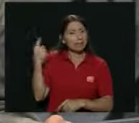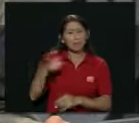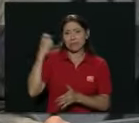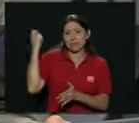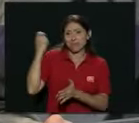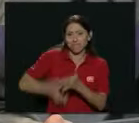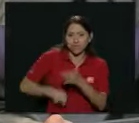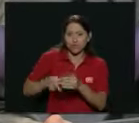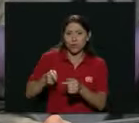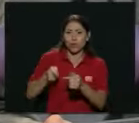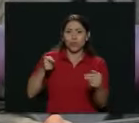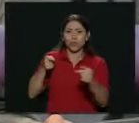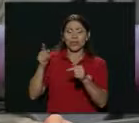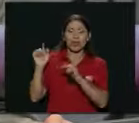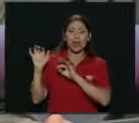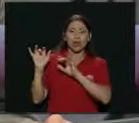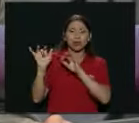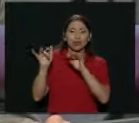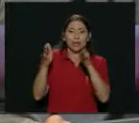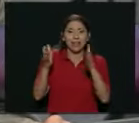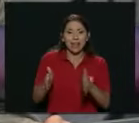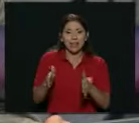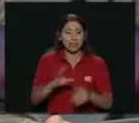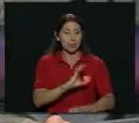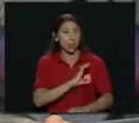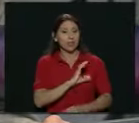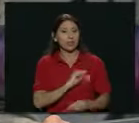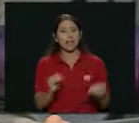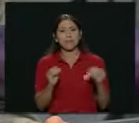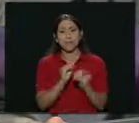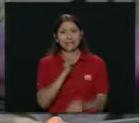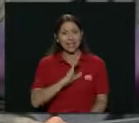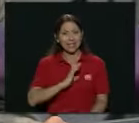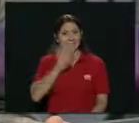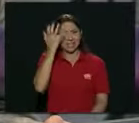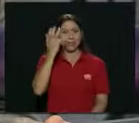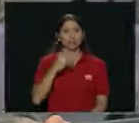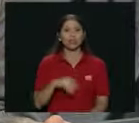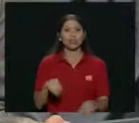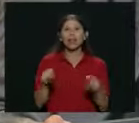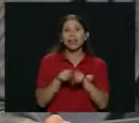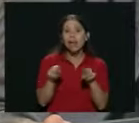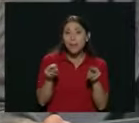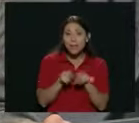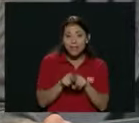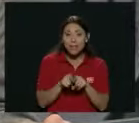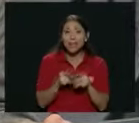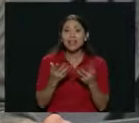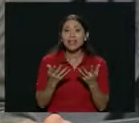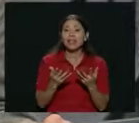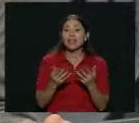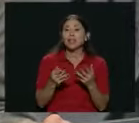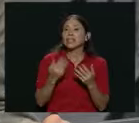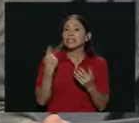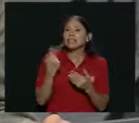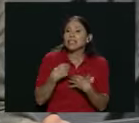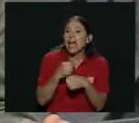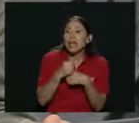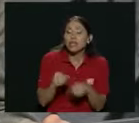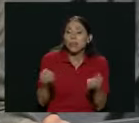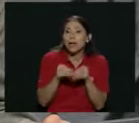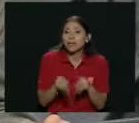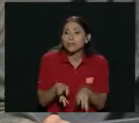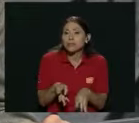de policías cada vez más agresivos contra los migrantes. La publicación de redadas contra los